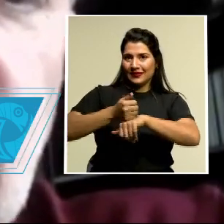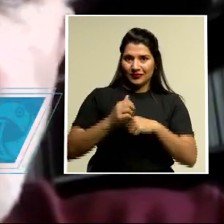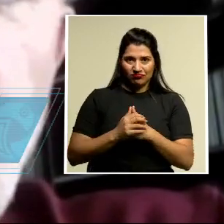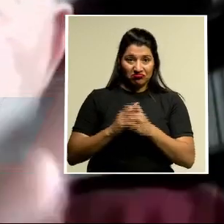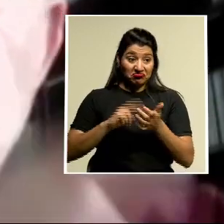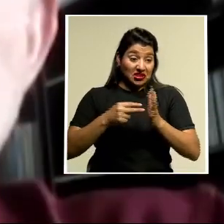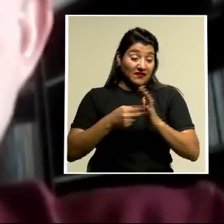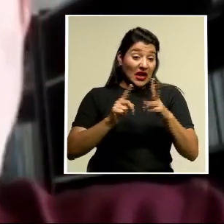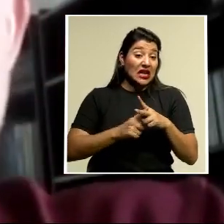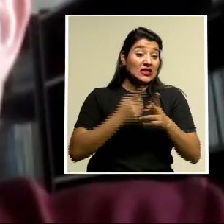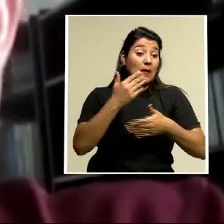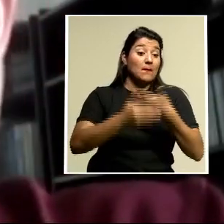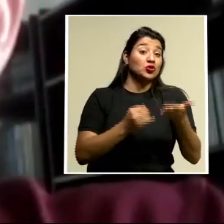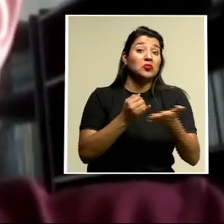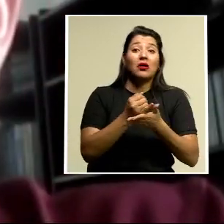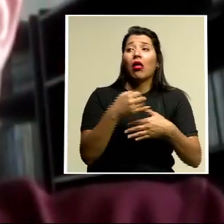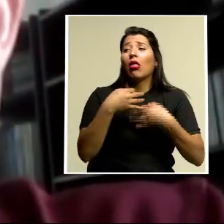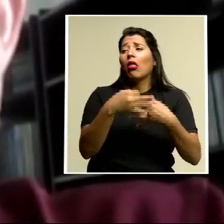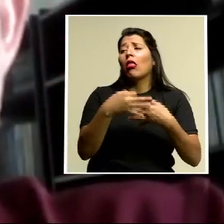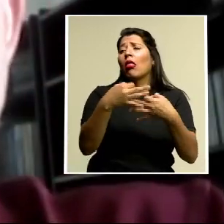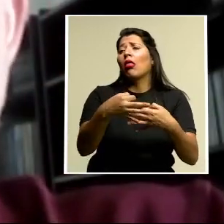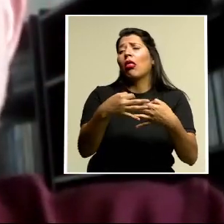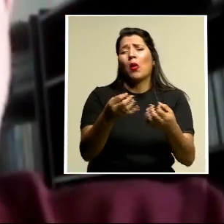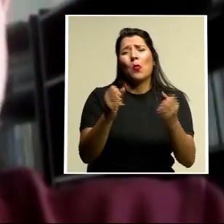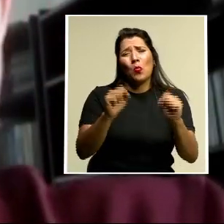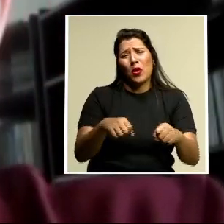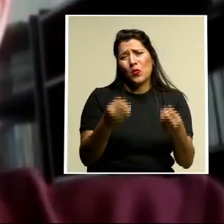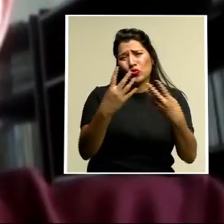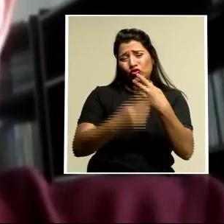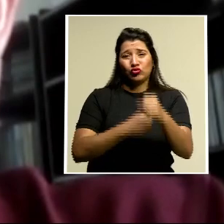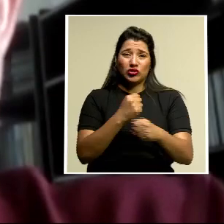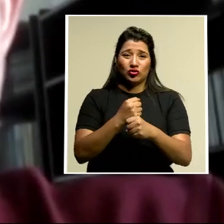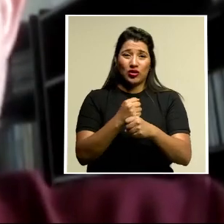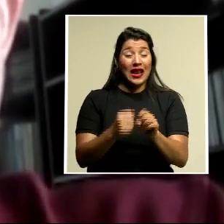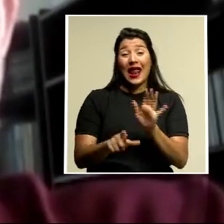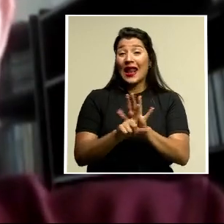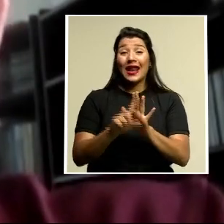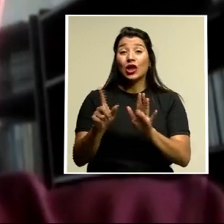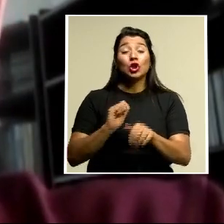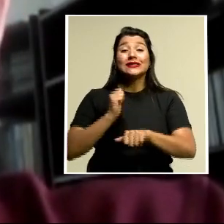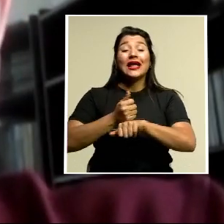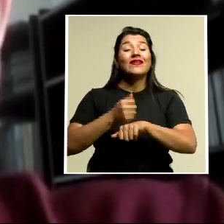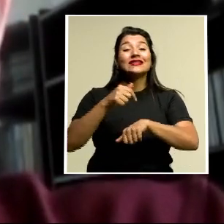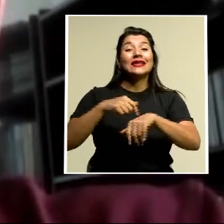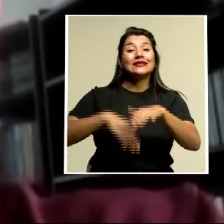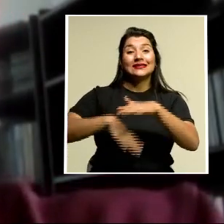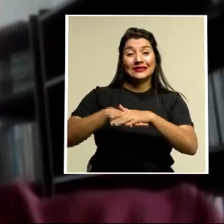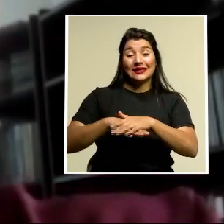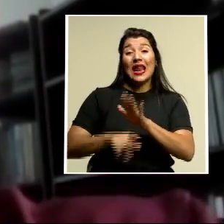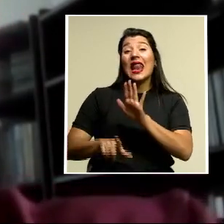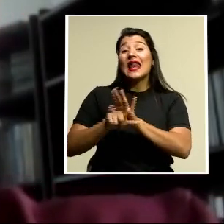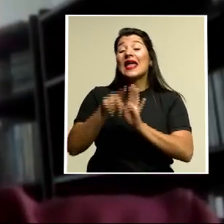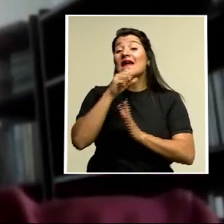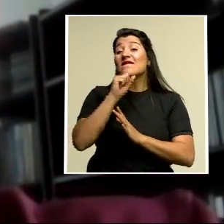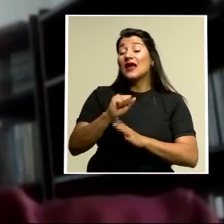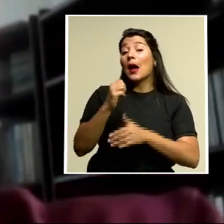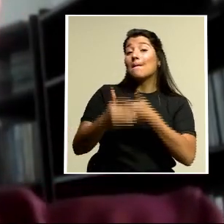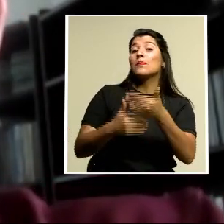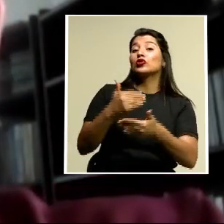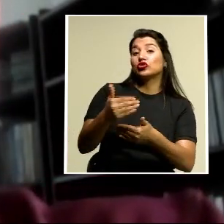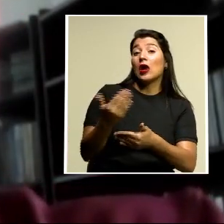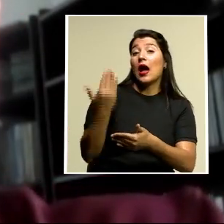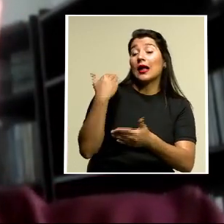si hay o no hay un hecho delictivo. La segunda etapa es la etapa intermedia, en donde se hace básicamente la audiencia preliminar,